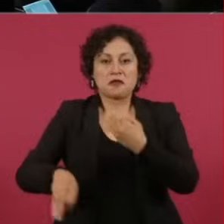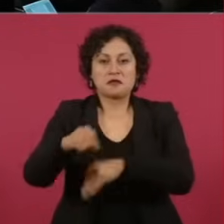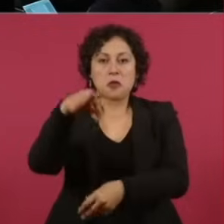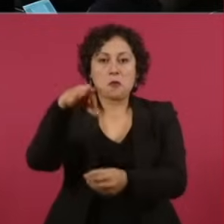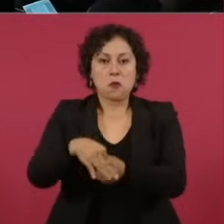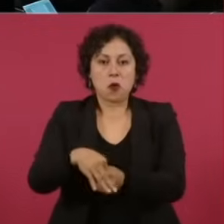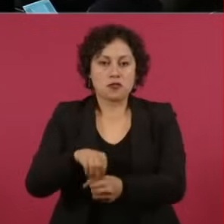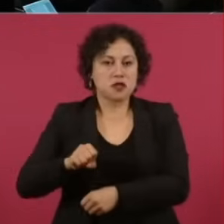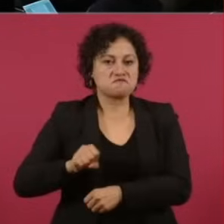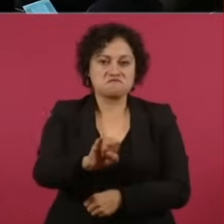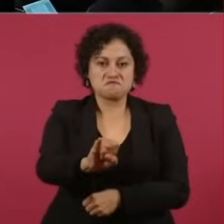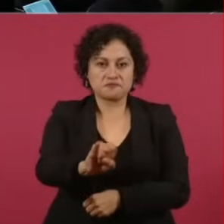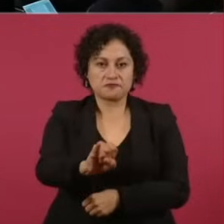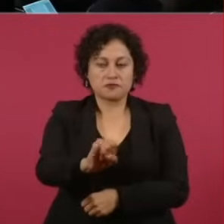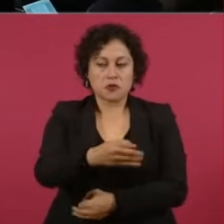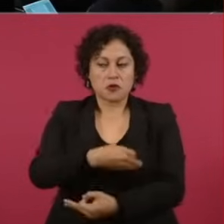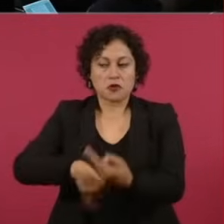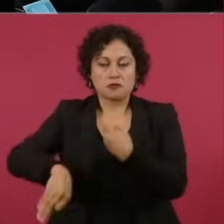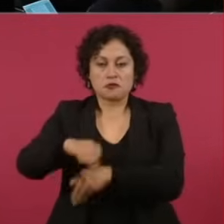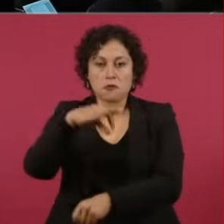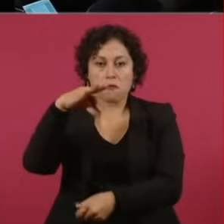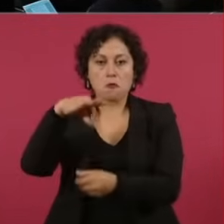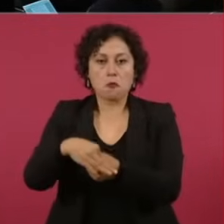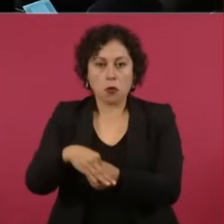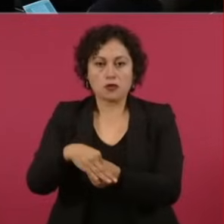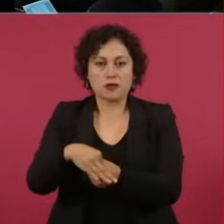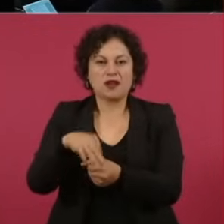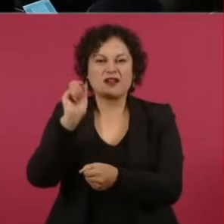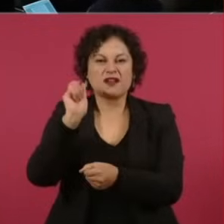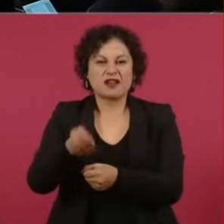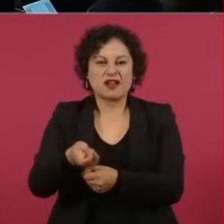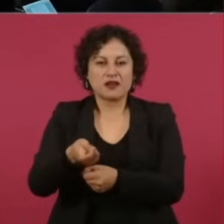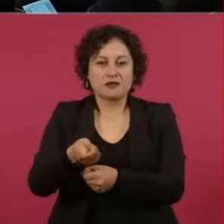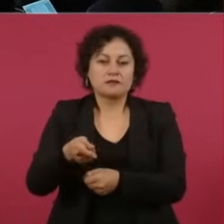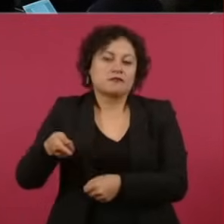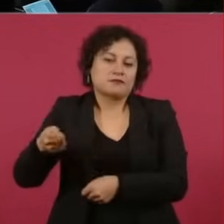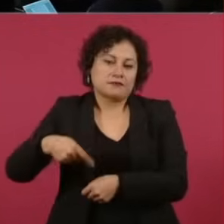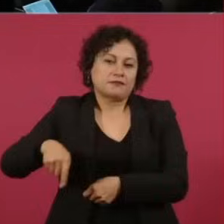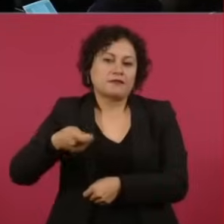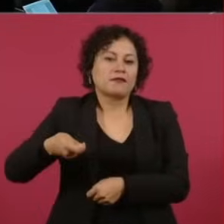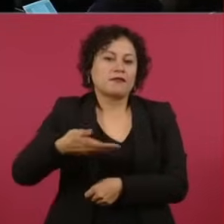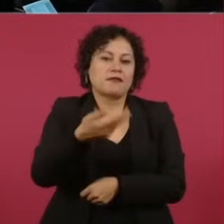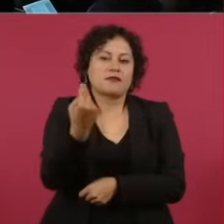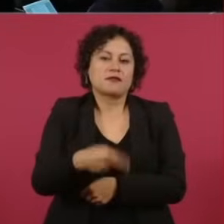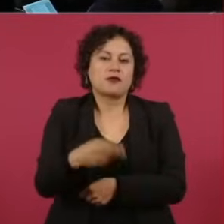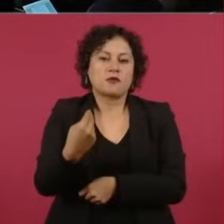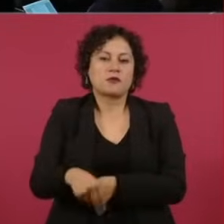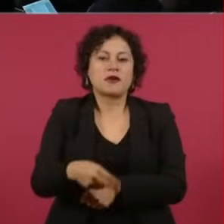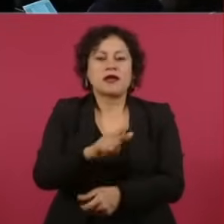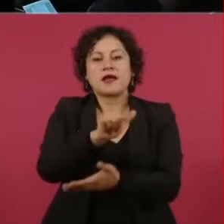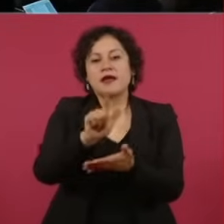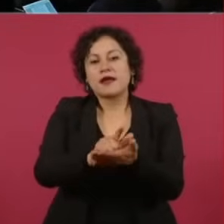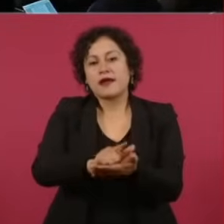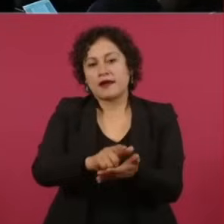Pero todos votaban por eso y todos votaban por las llamadas reformas estructurales. Reforma